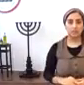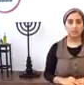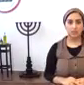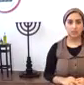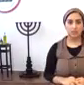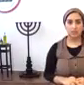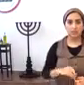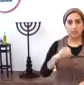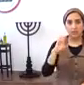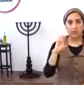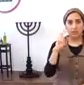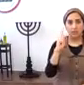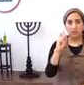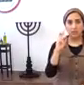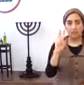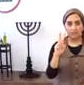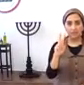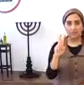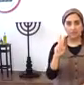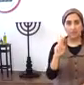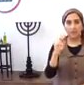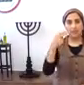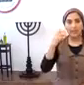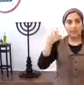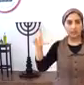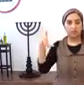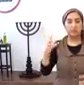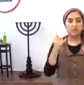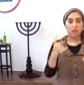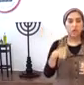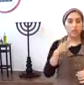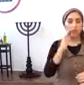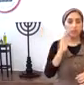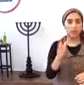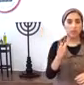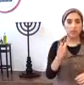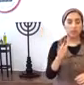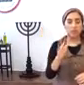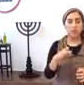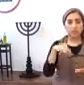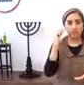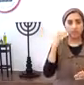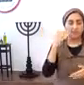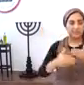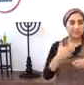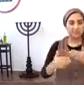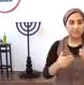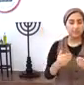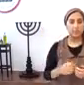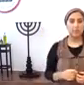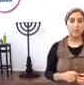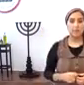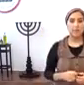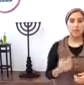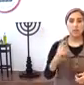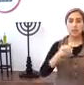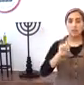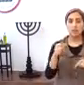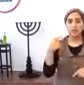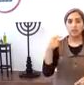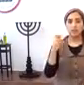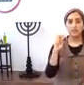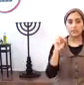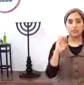Ekev, talón. Ahora, vamos a entender esto. Vamos a ir por partes. Vamos a ver